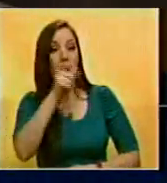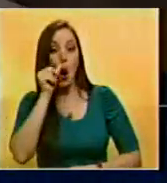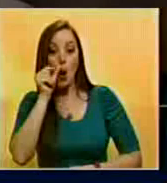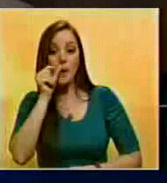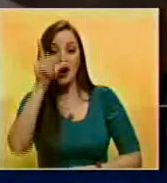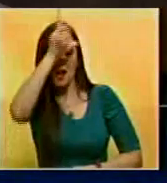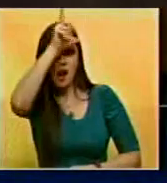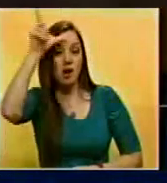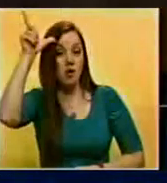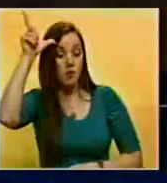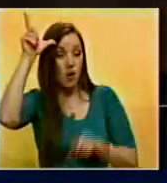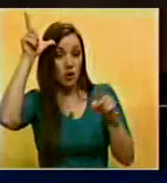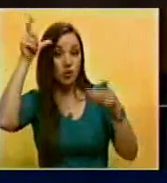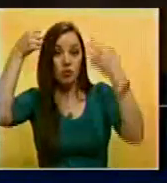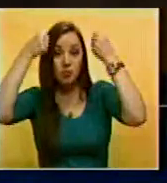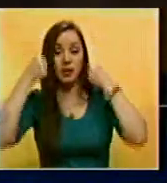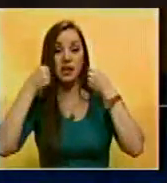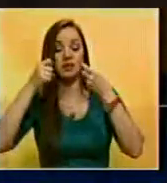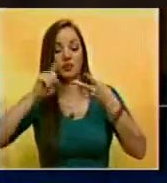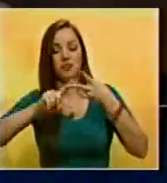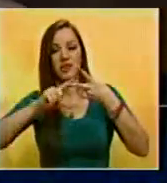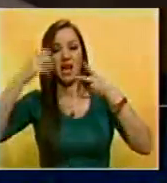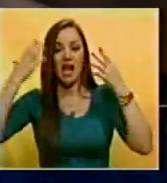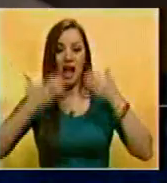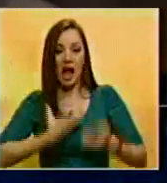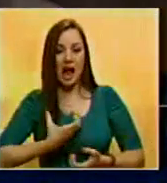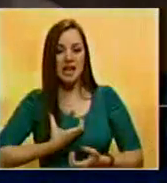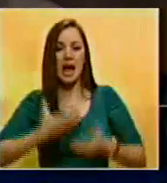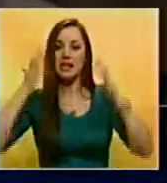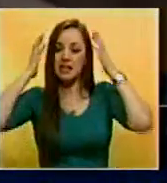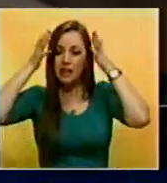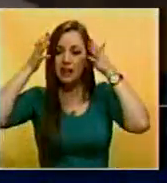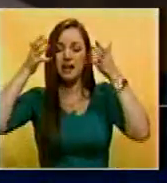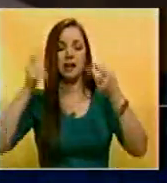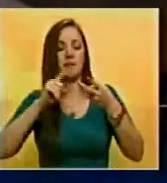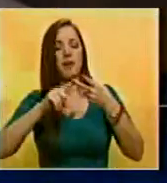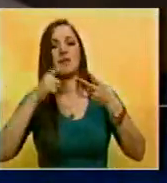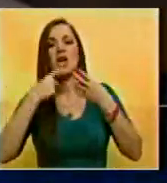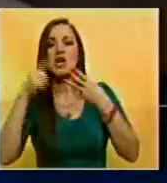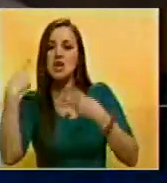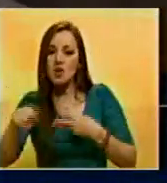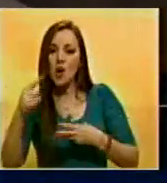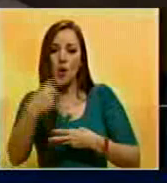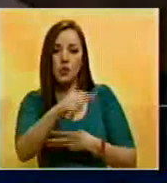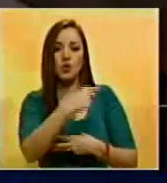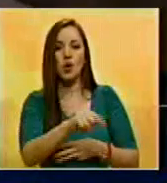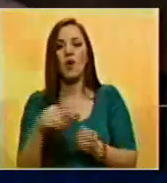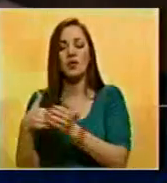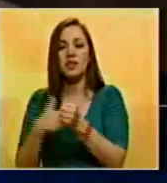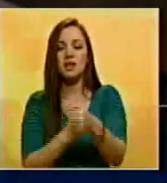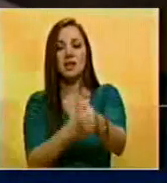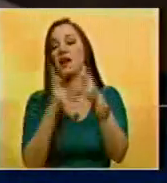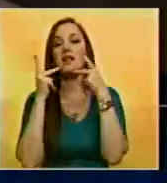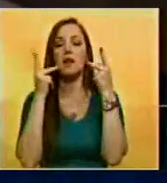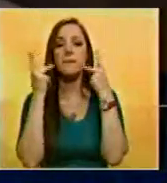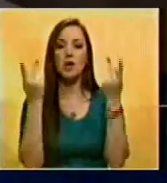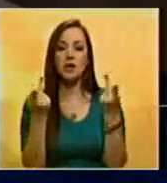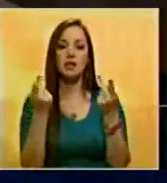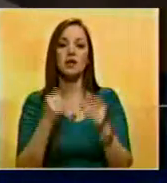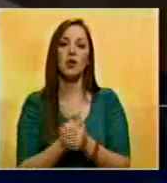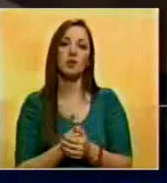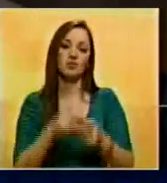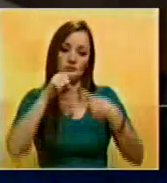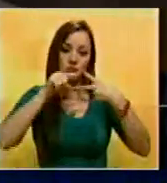López, con el alcalde de Desma y muchos otros dirigentes políticos, tal vez no tan conocidos por el mundo como ellos